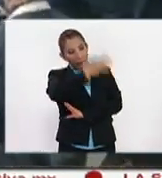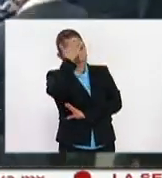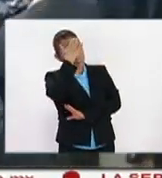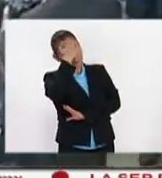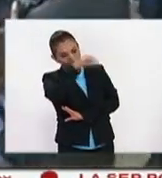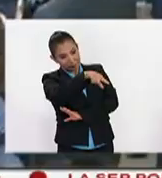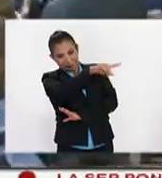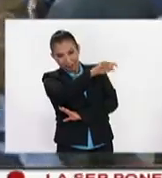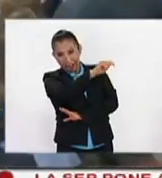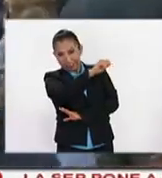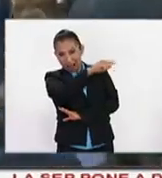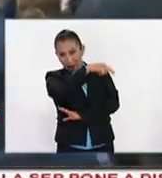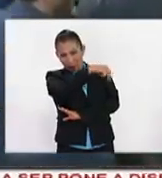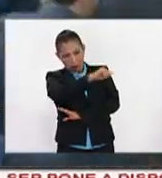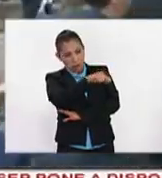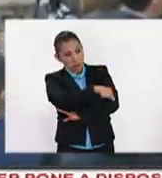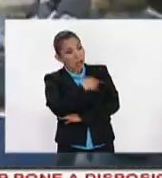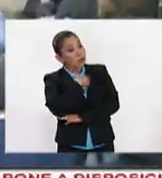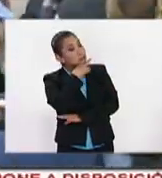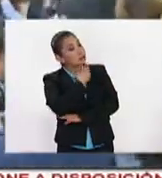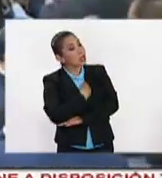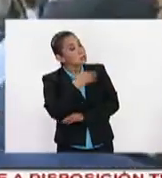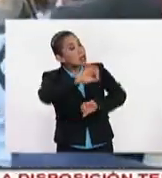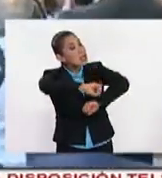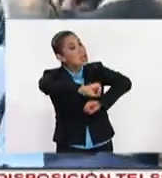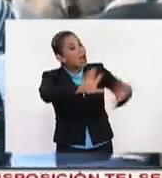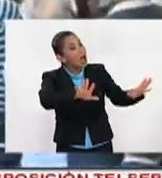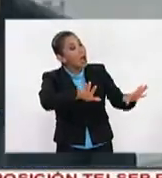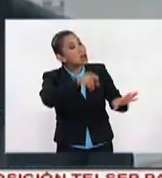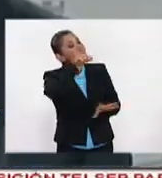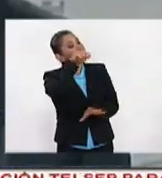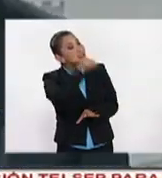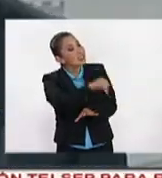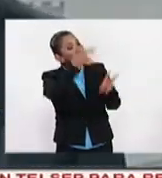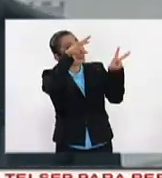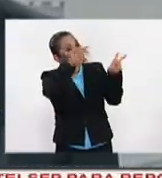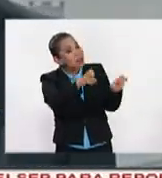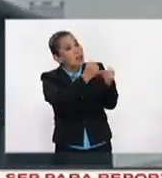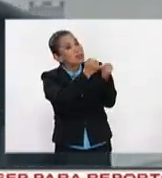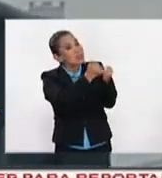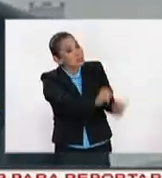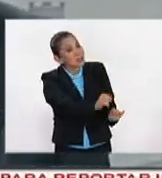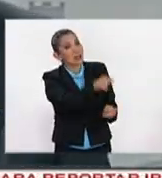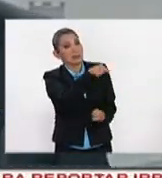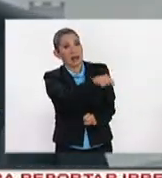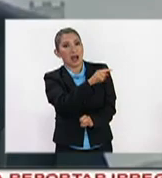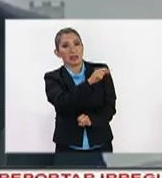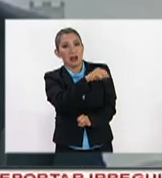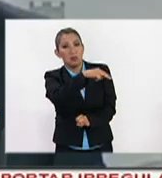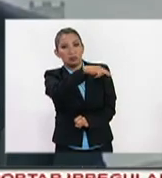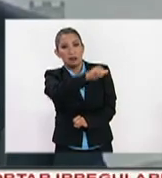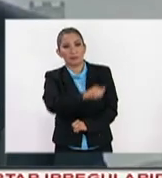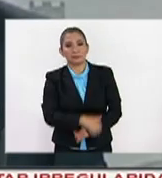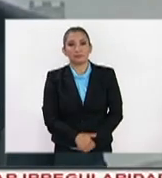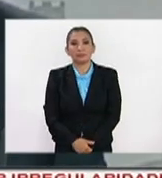de la Generalitat, Carles Puigdemont, que responda con claridad en el tema de la independencia de Cataluña.